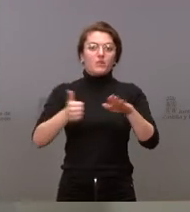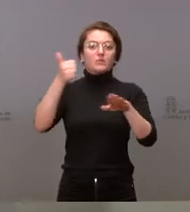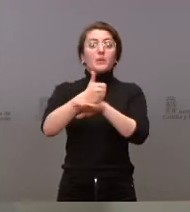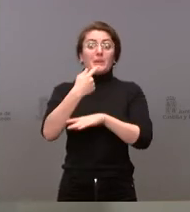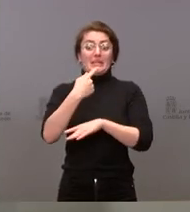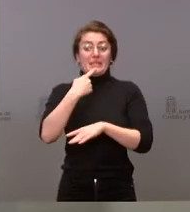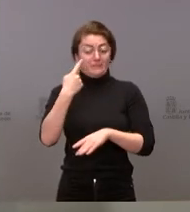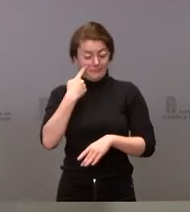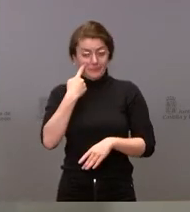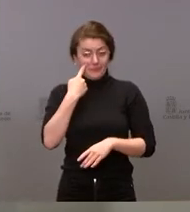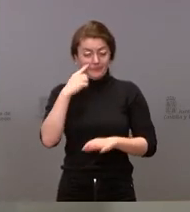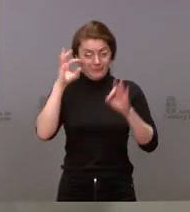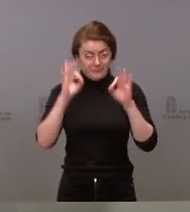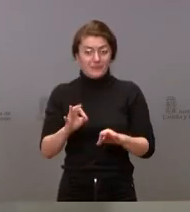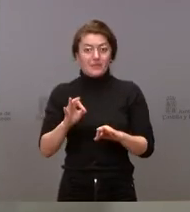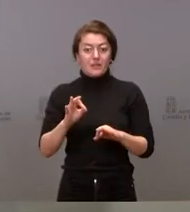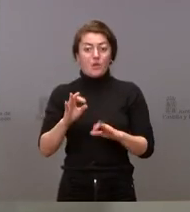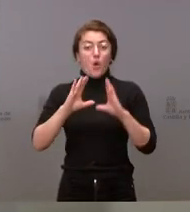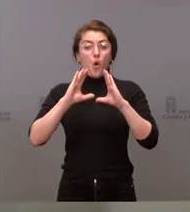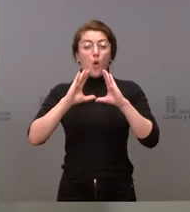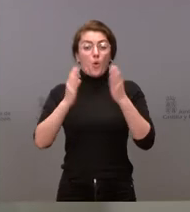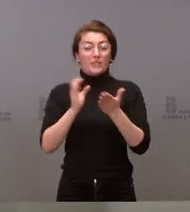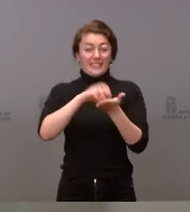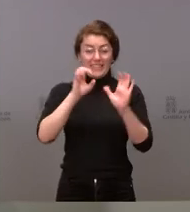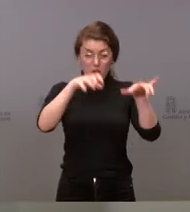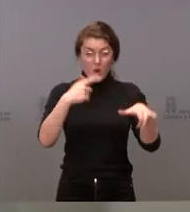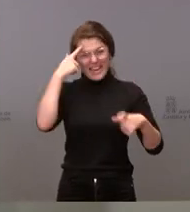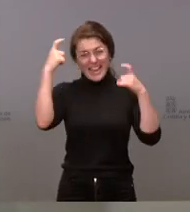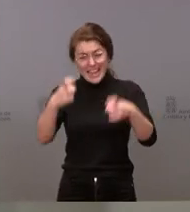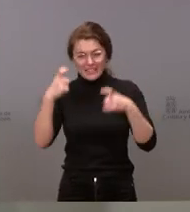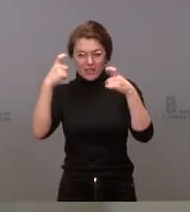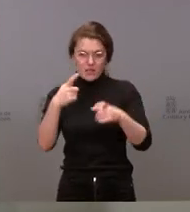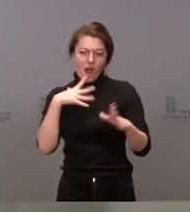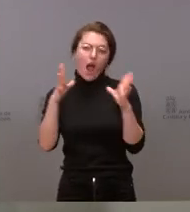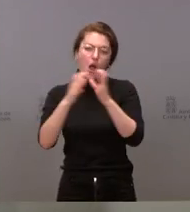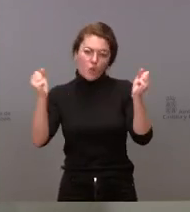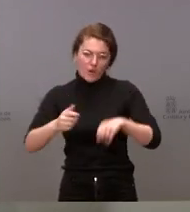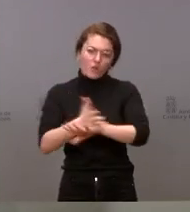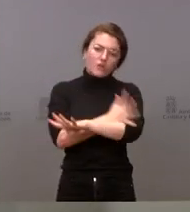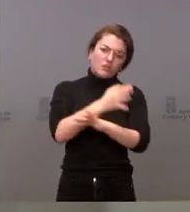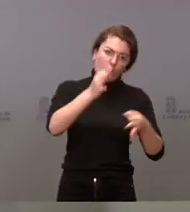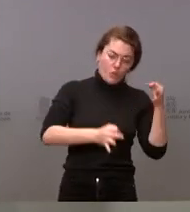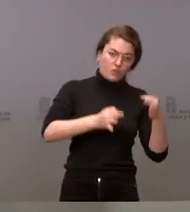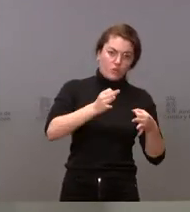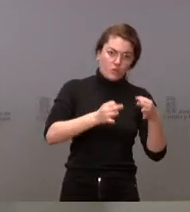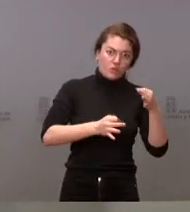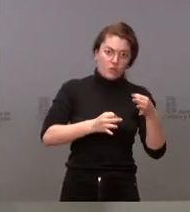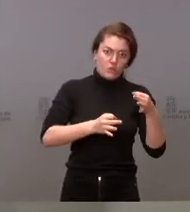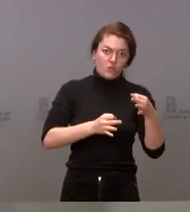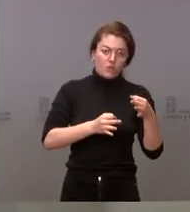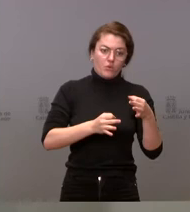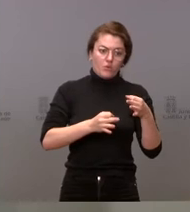demostrada reiteradamente de intentar un acuerdo fuera de la vía judicial con un montón de